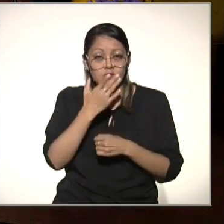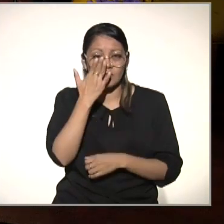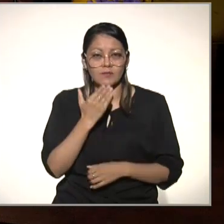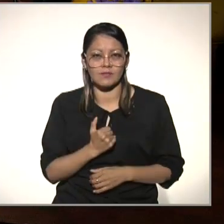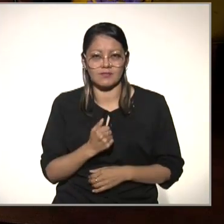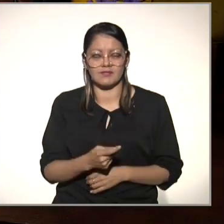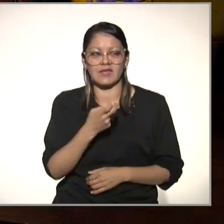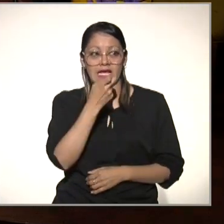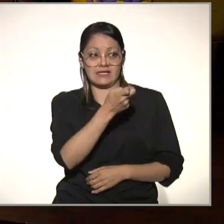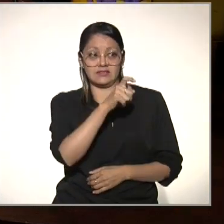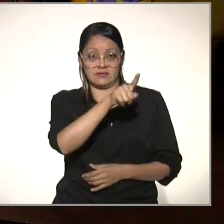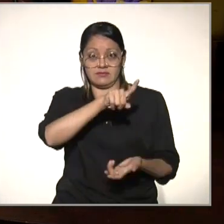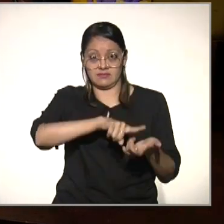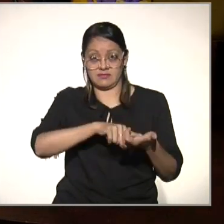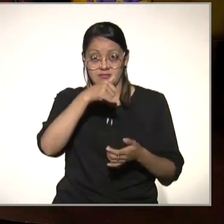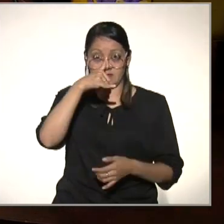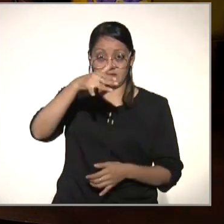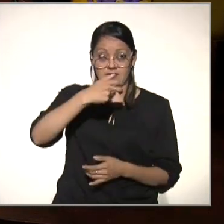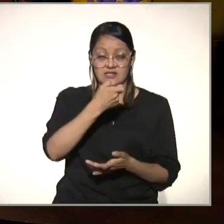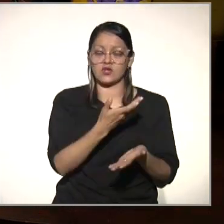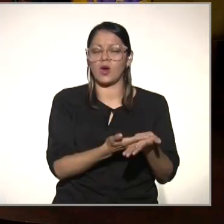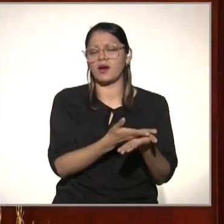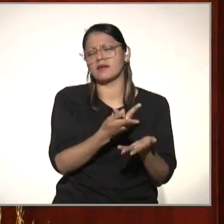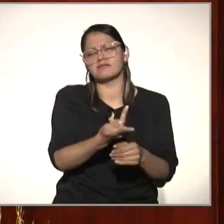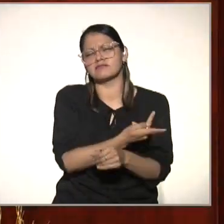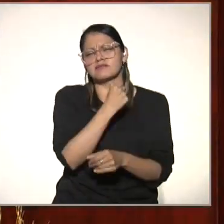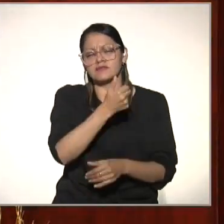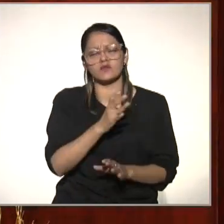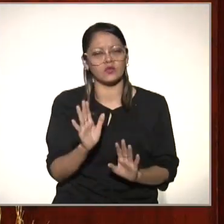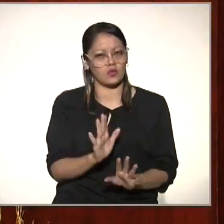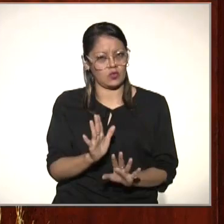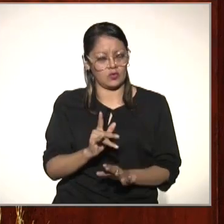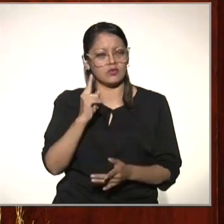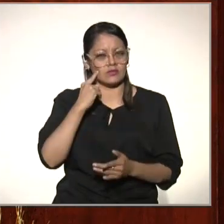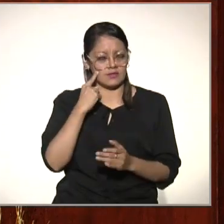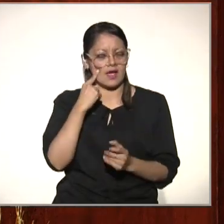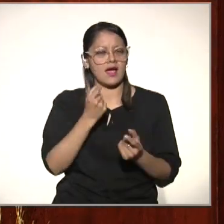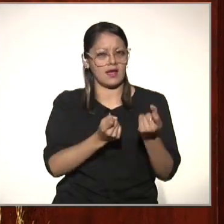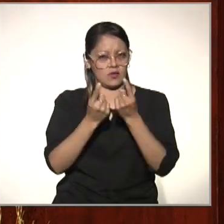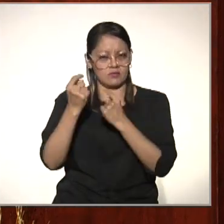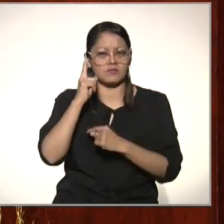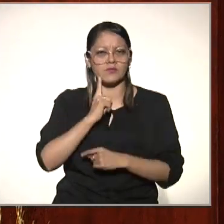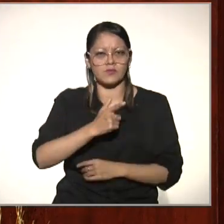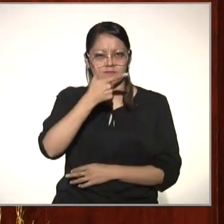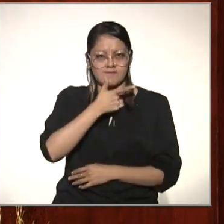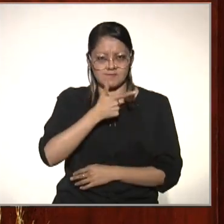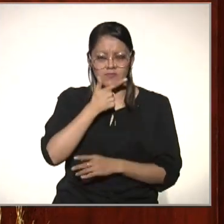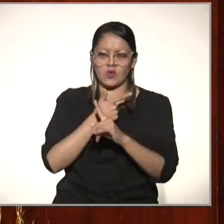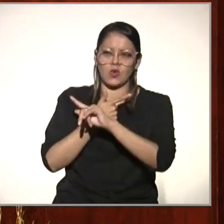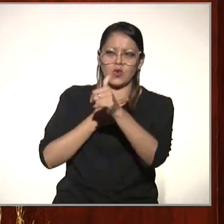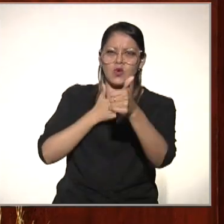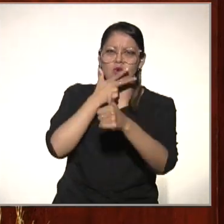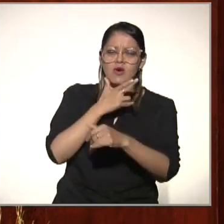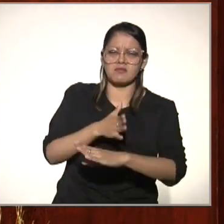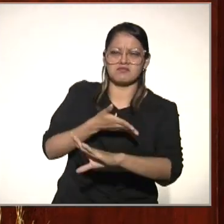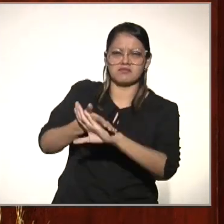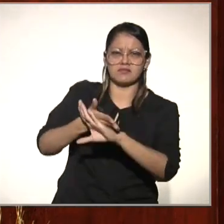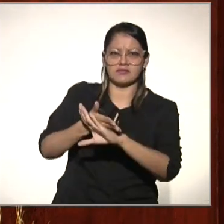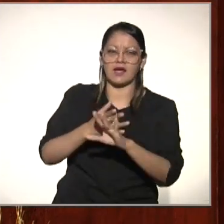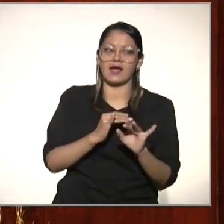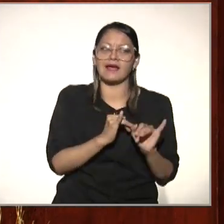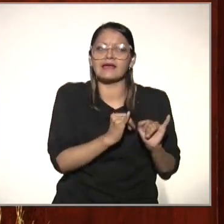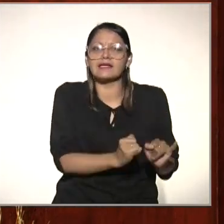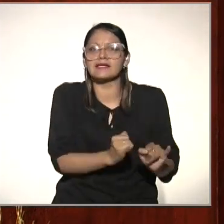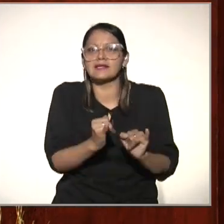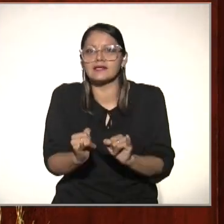justifica que una persona sea violenta contra otra. Lo que digo es que si hay casos en donde las lesbianas pueden violentar a varones, son individuales.